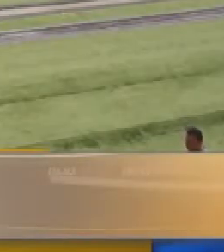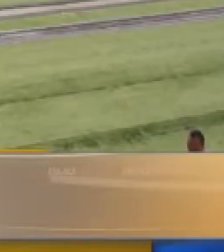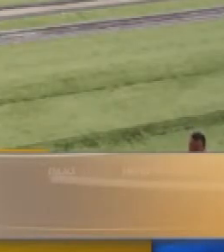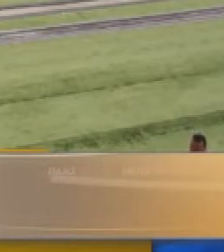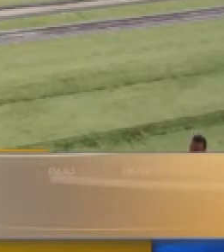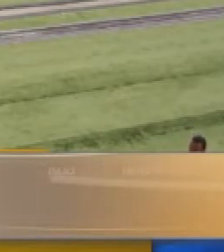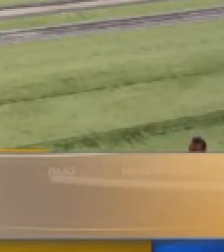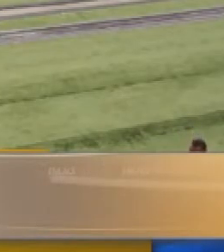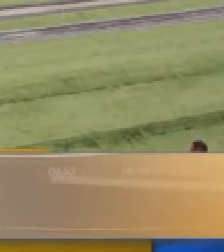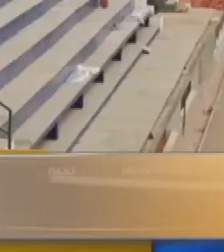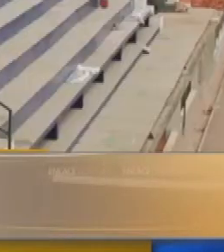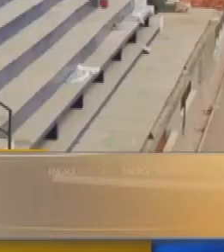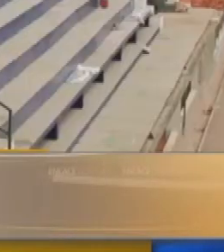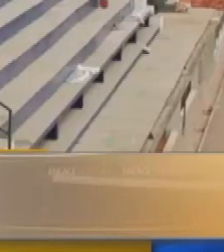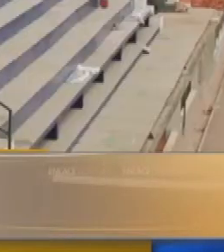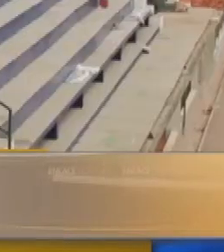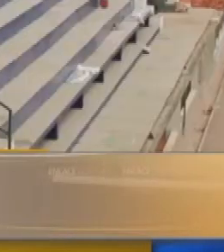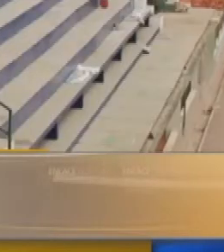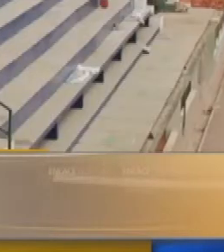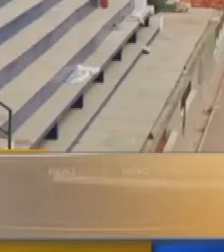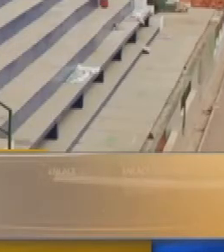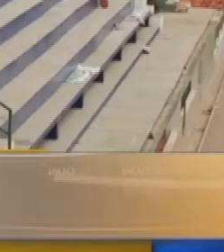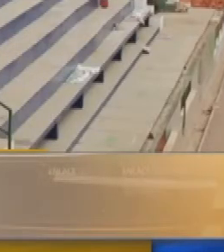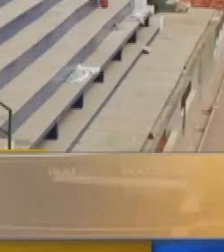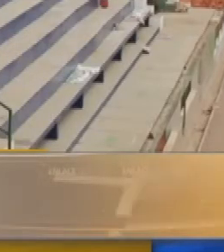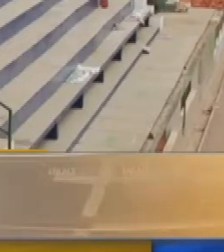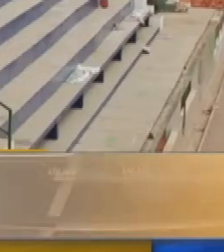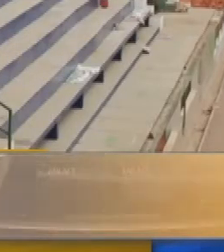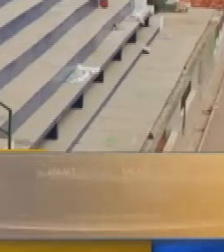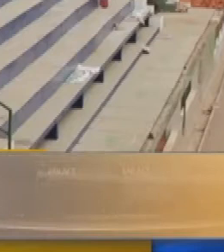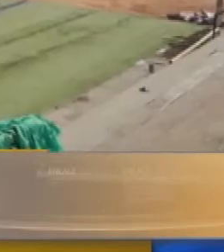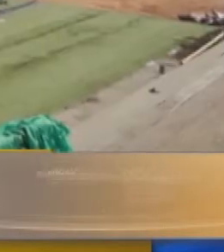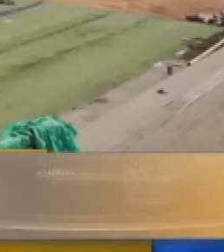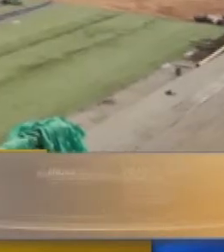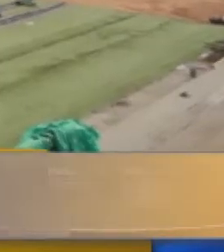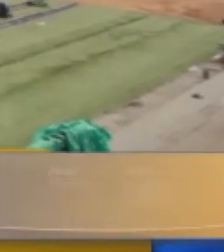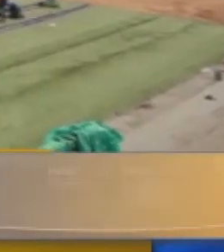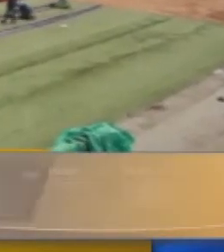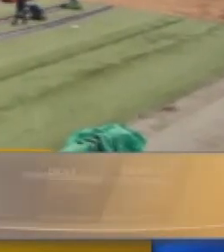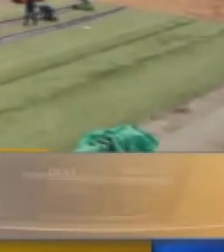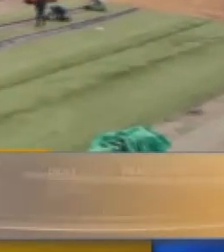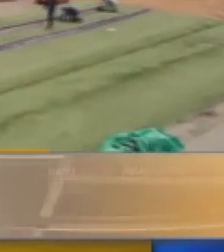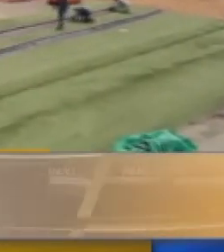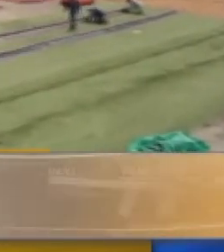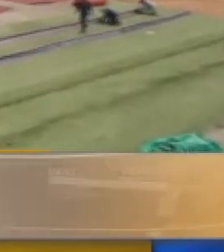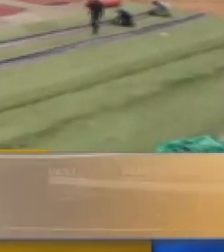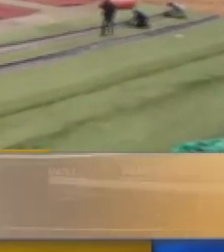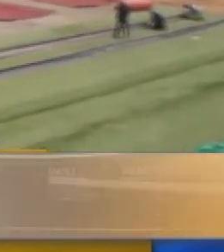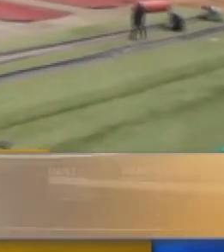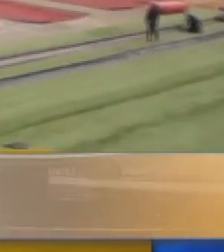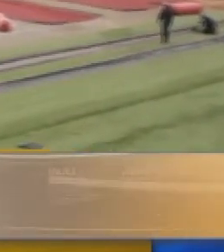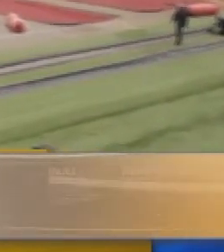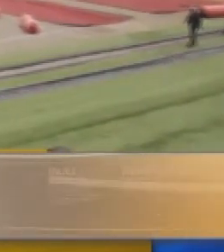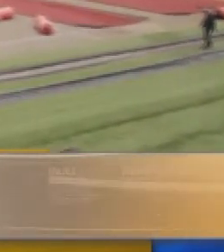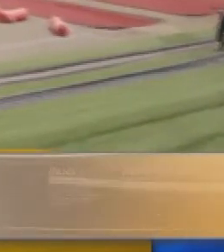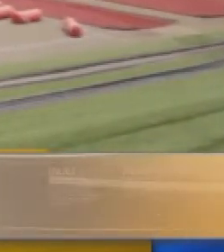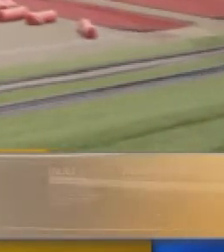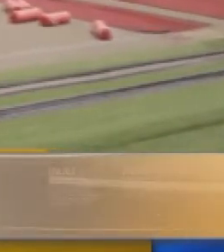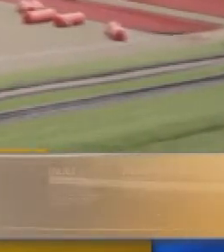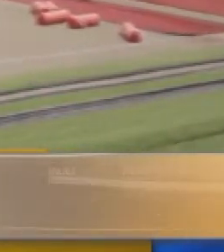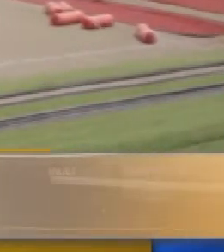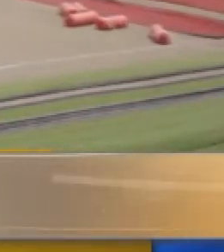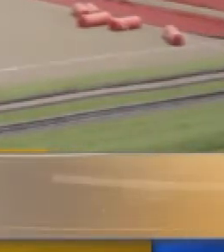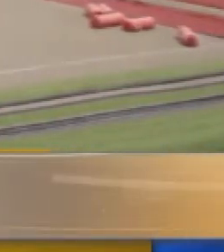los deportes, en un 80% avanzan obras de remodelación del estadio 26 de abril. Quienes practican esta